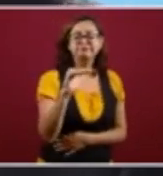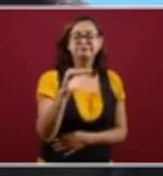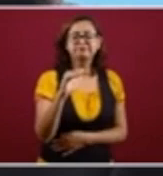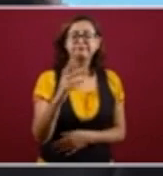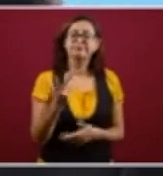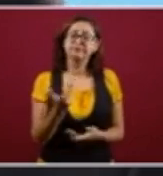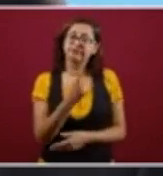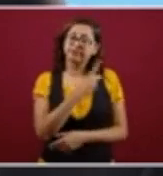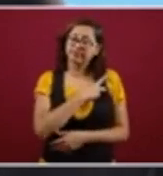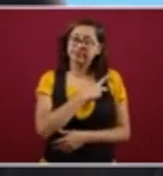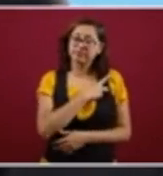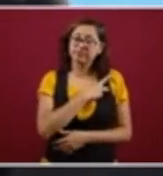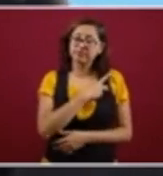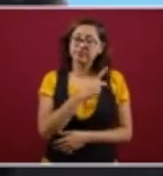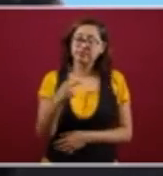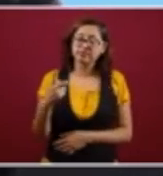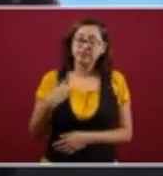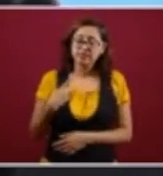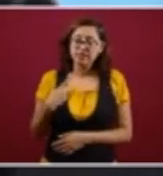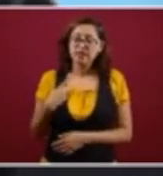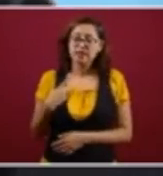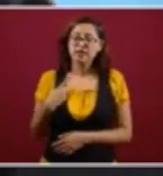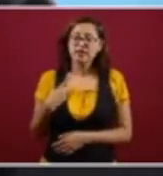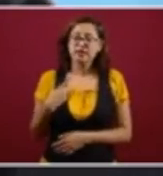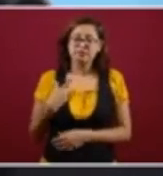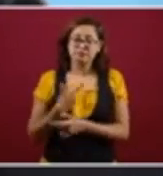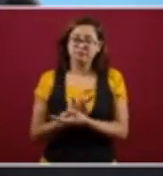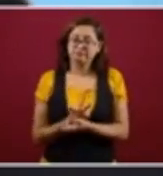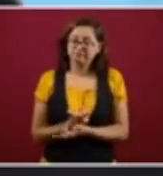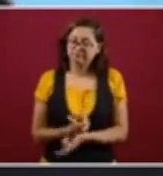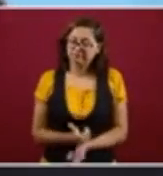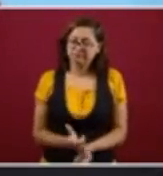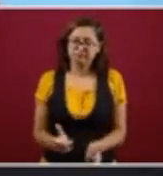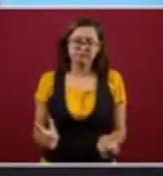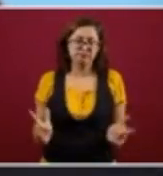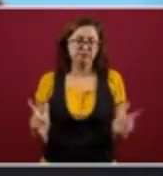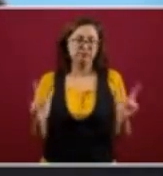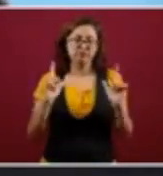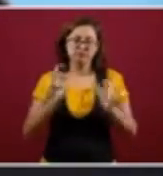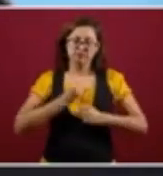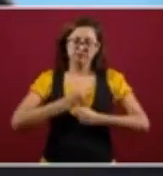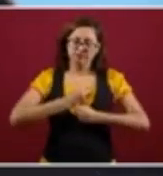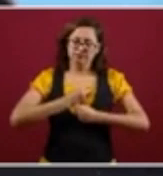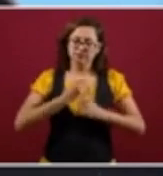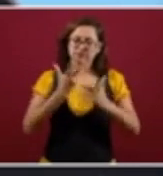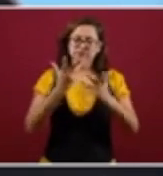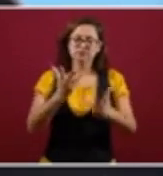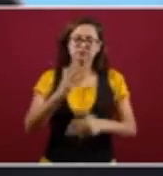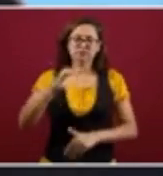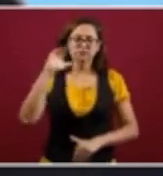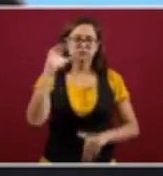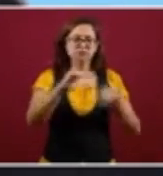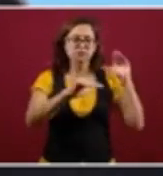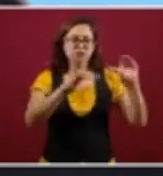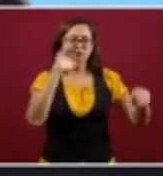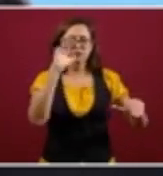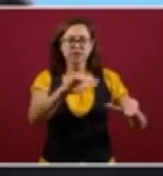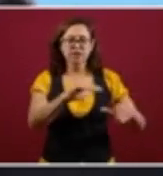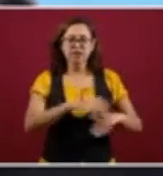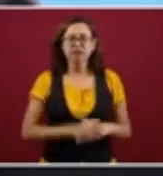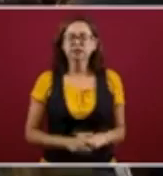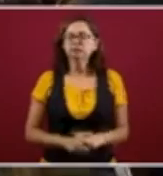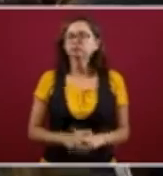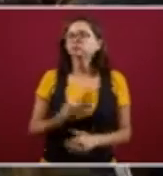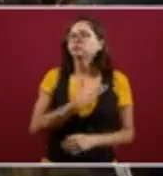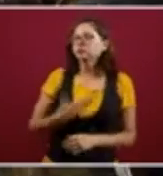hacer uso de nuestra libertad de expresión, de manifestación. Presidente, también gracias.